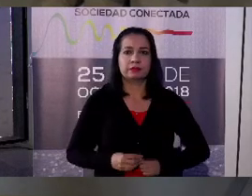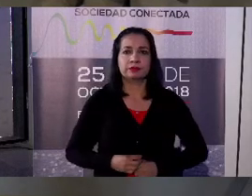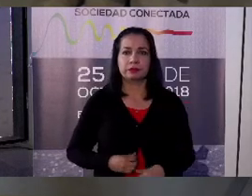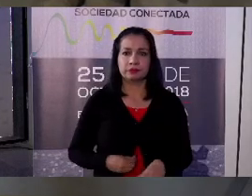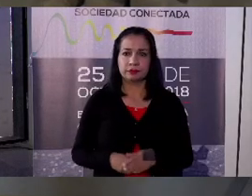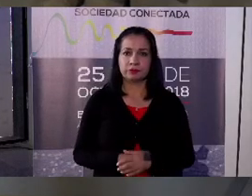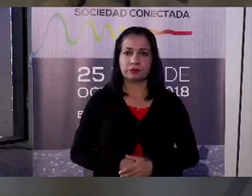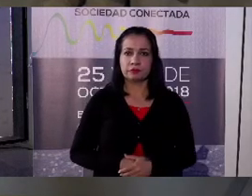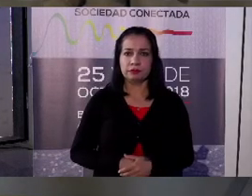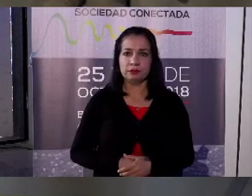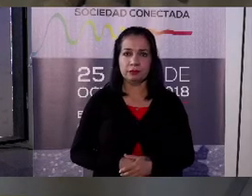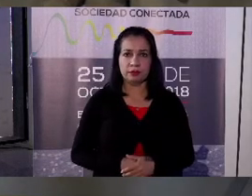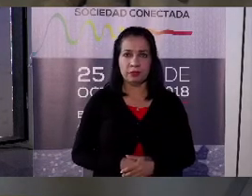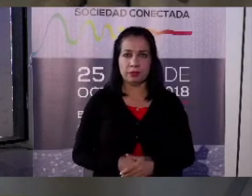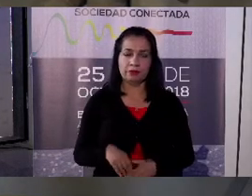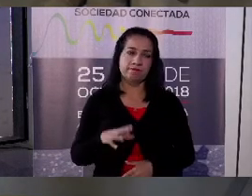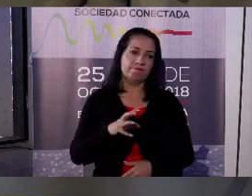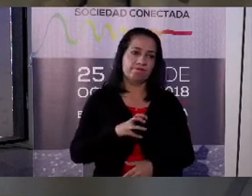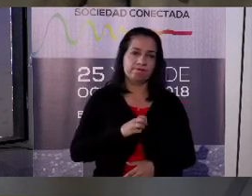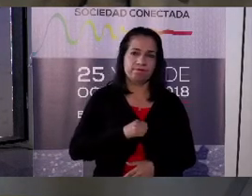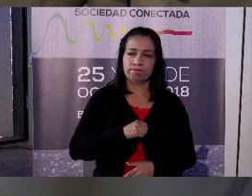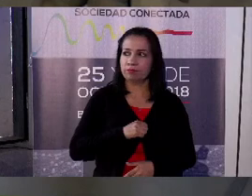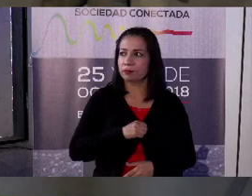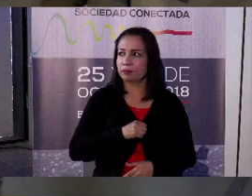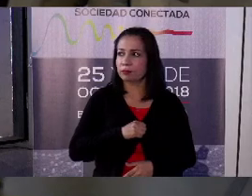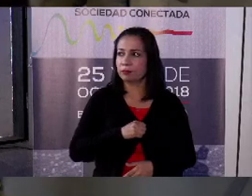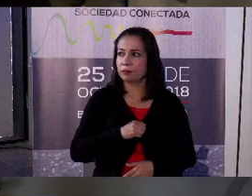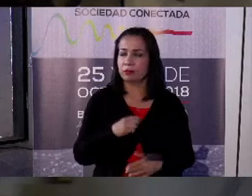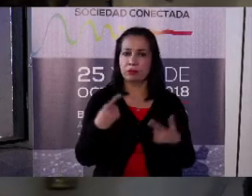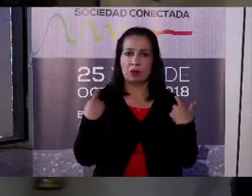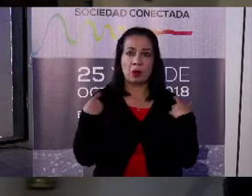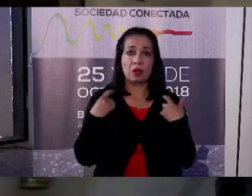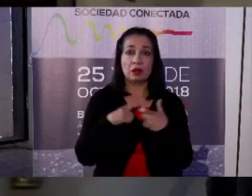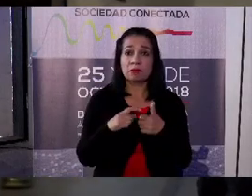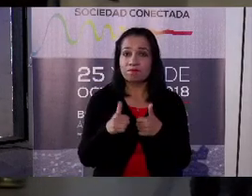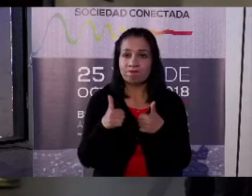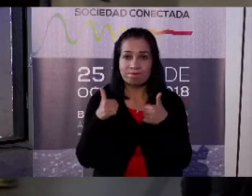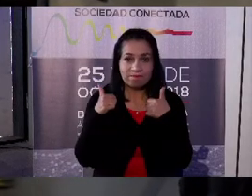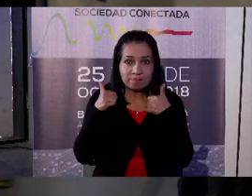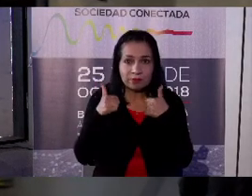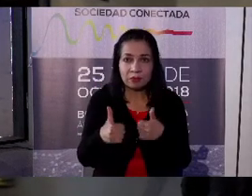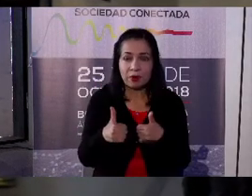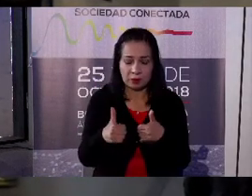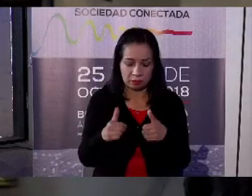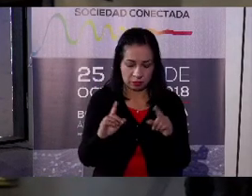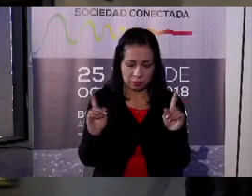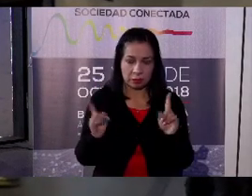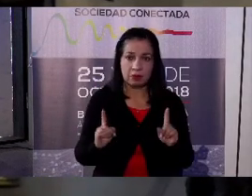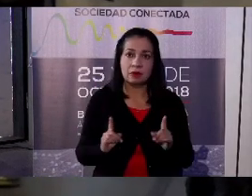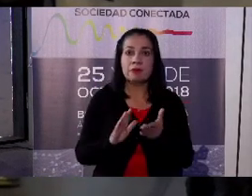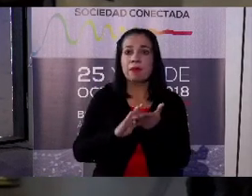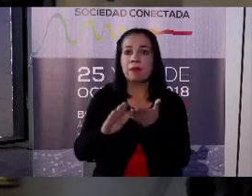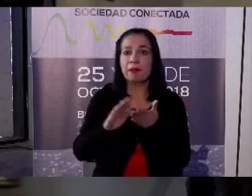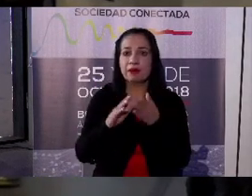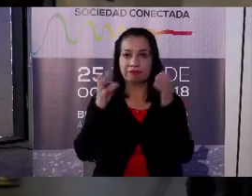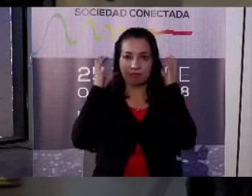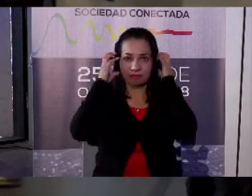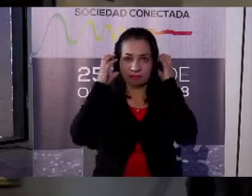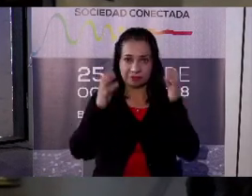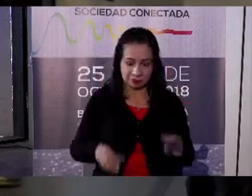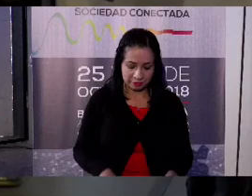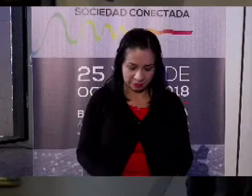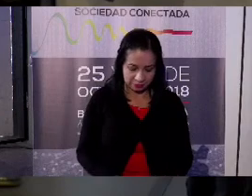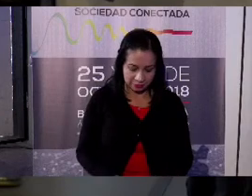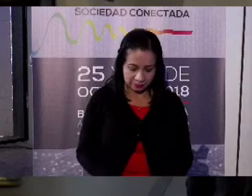acá es una lástima pero mi español no es bueno suficiente entonces con su permiso me voy a cambiar